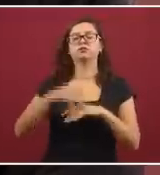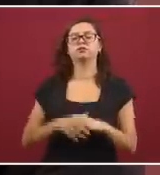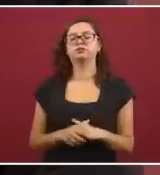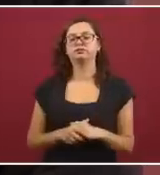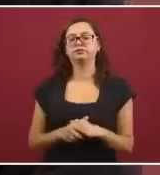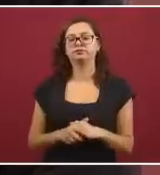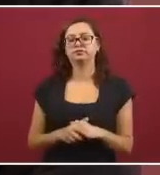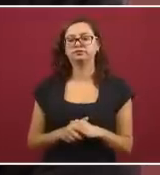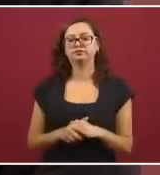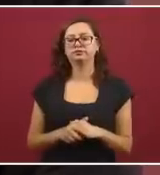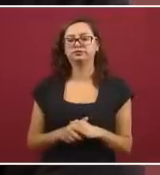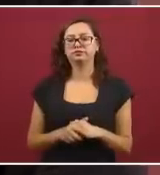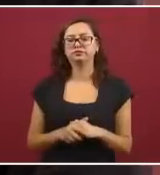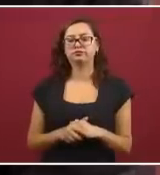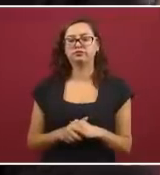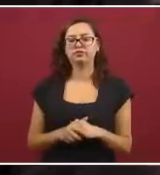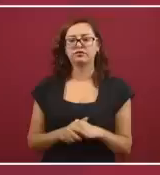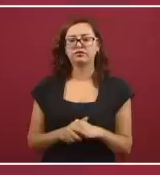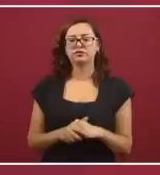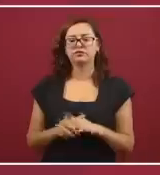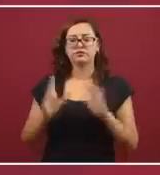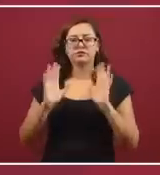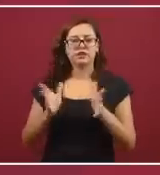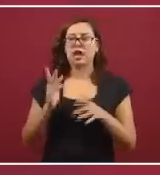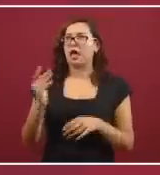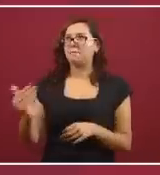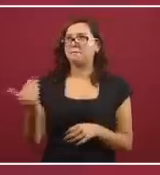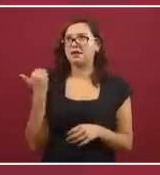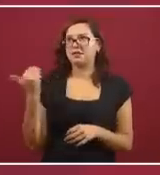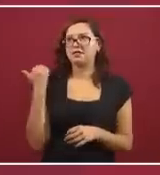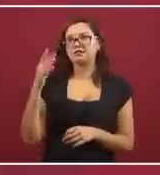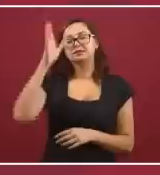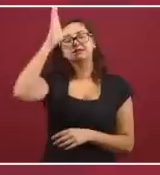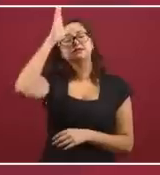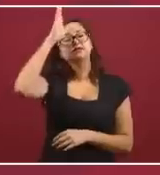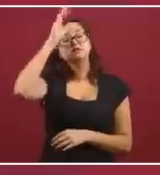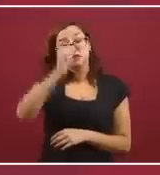acabamos de tomar el acuerdo de